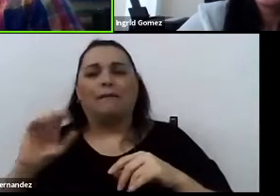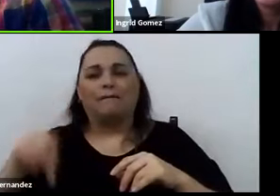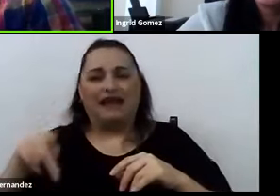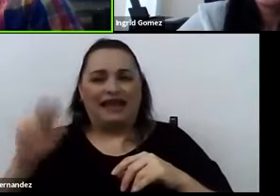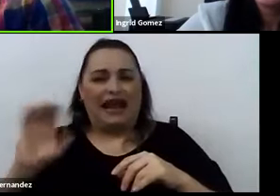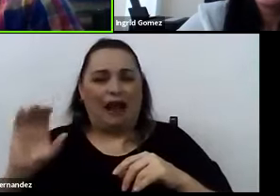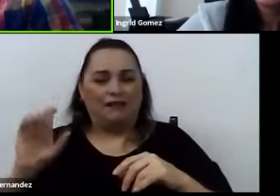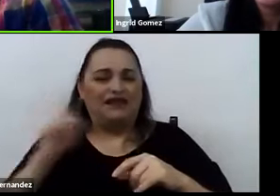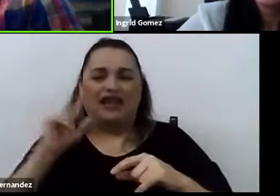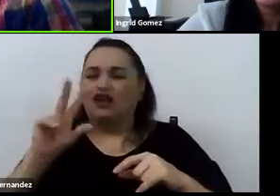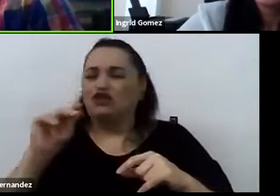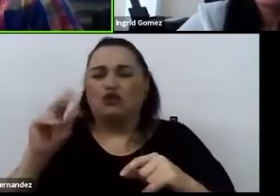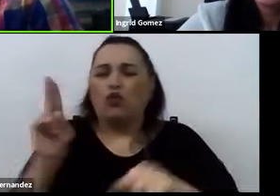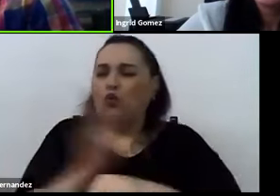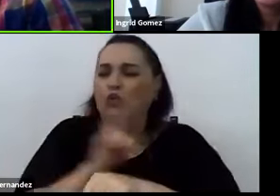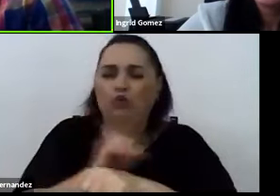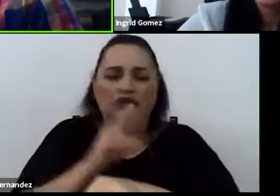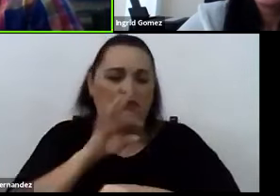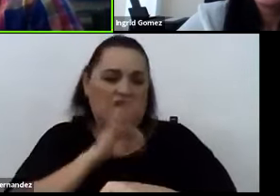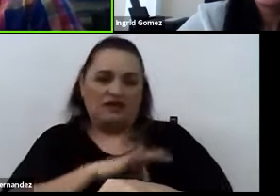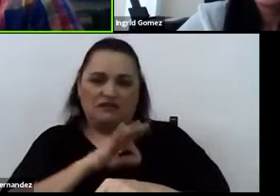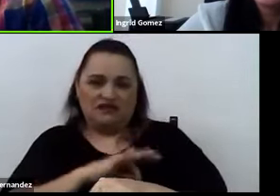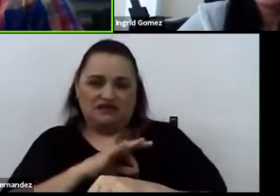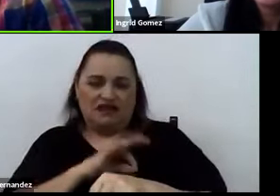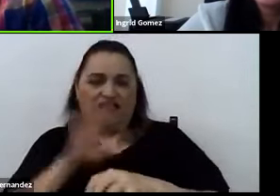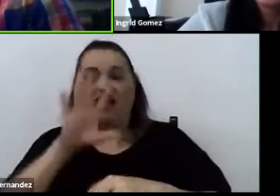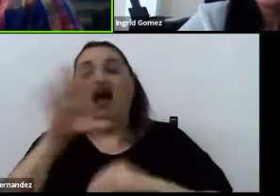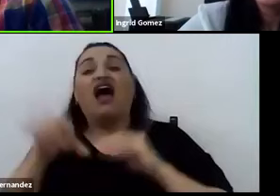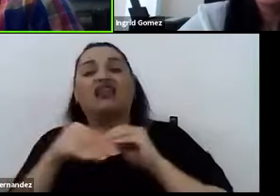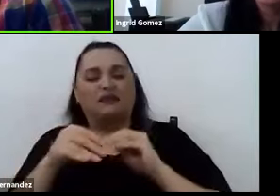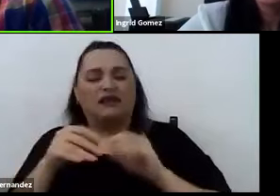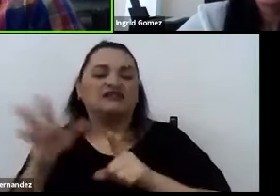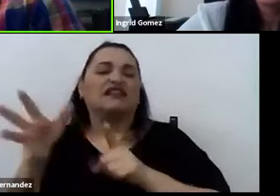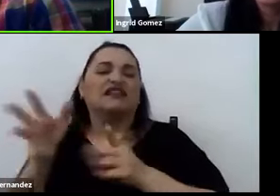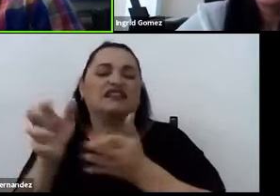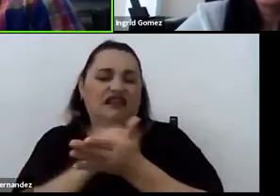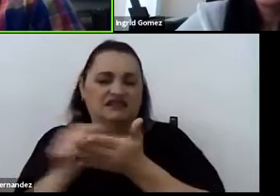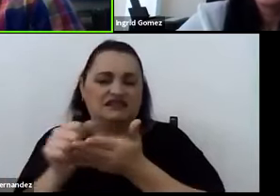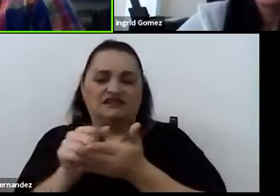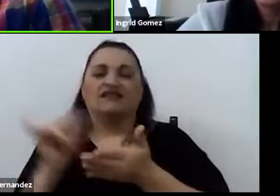para el bienestar, sino que además es dañina.